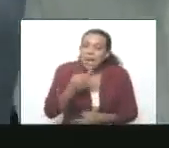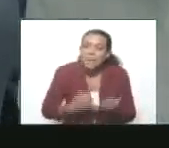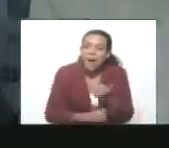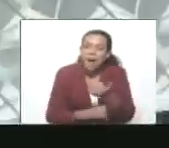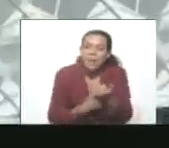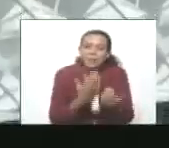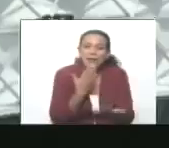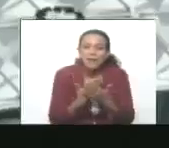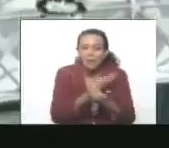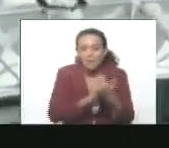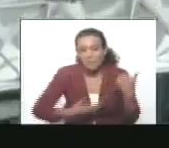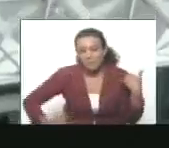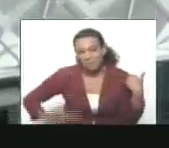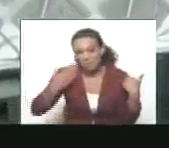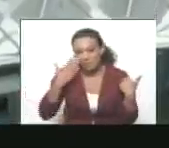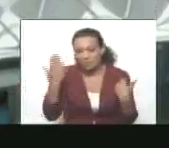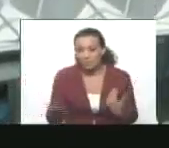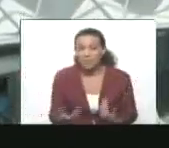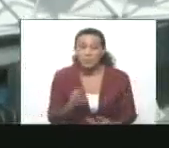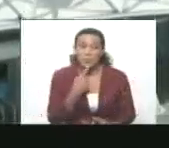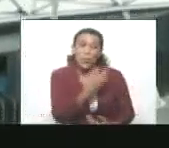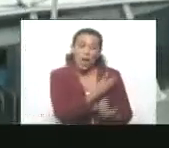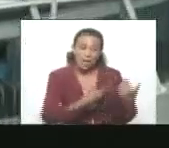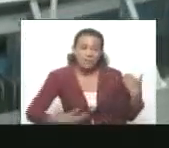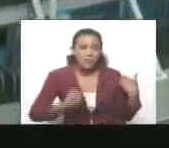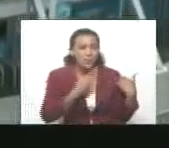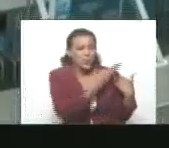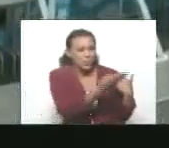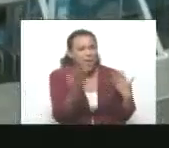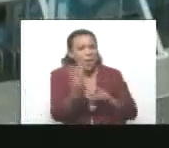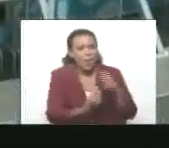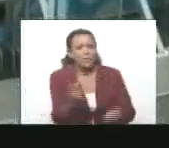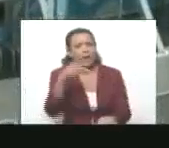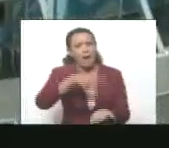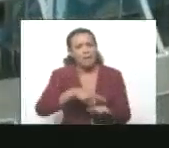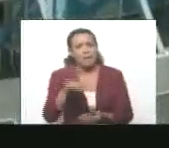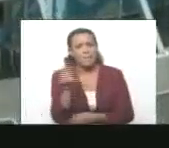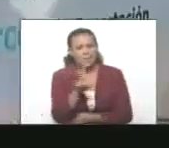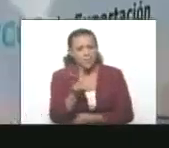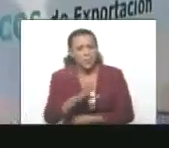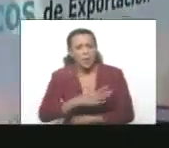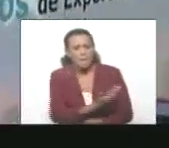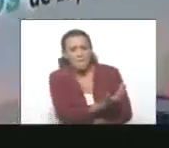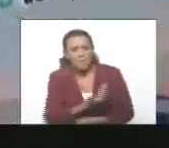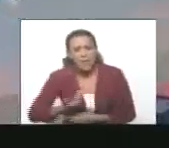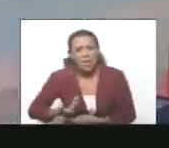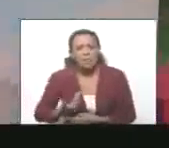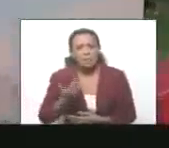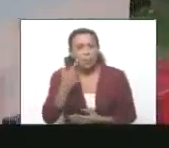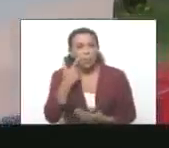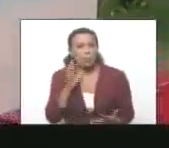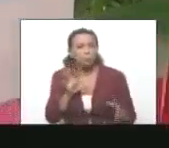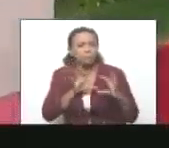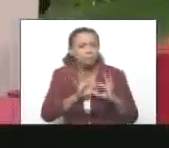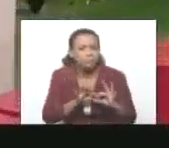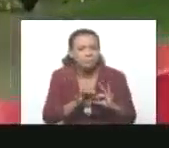señor presidente. Bueno, yo agradecido de ustedes por todo lo que hacen y cómo hemos dinamizado